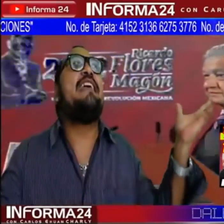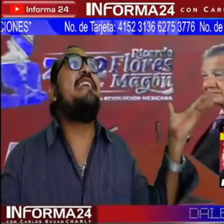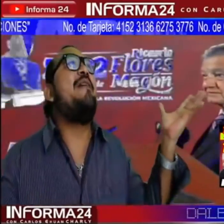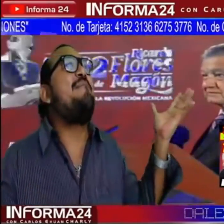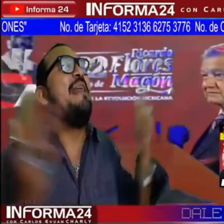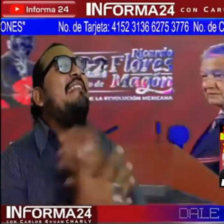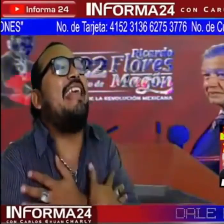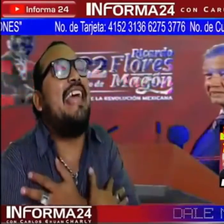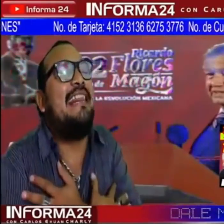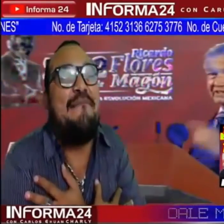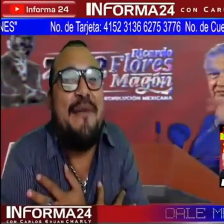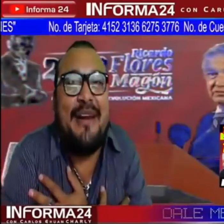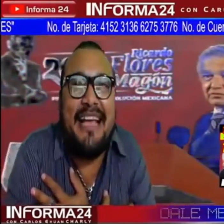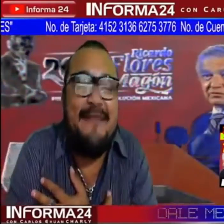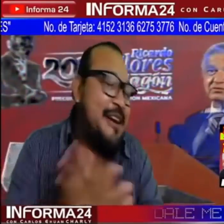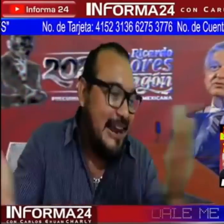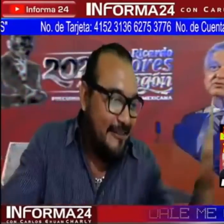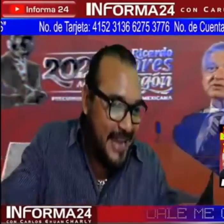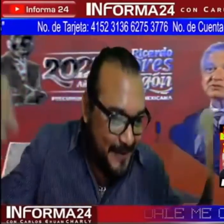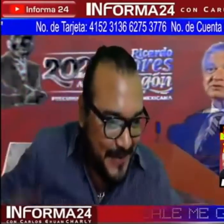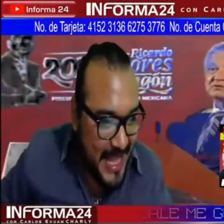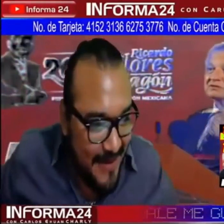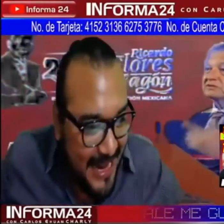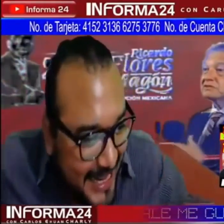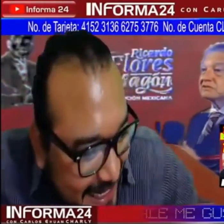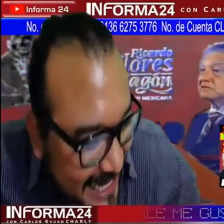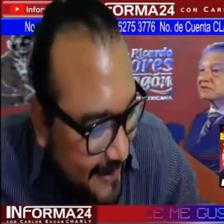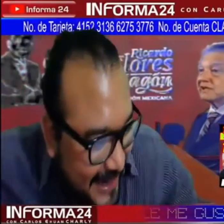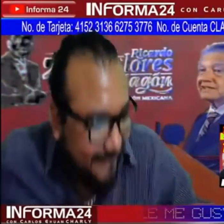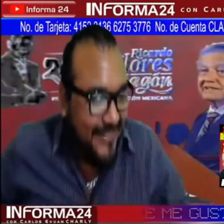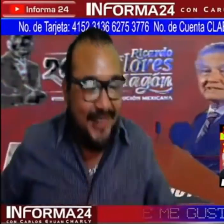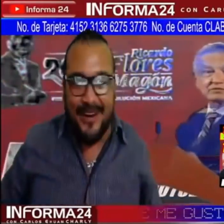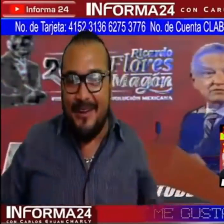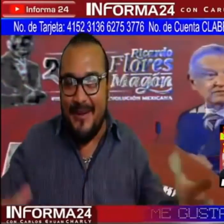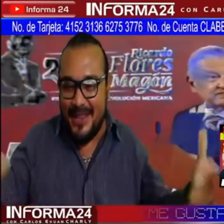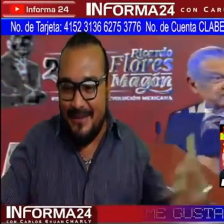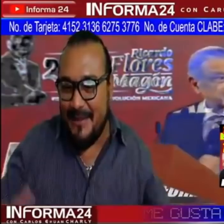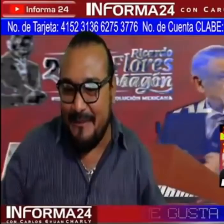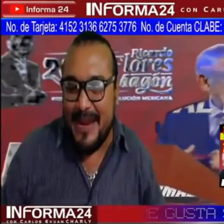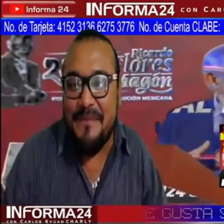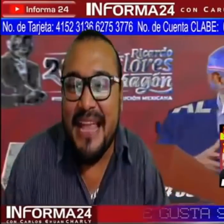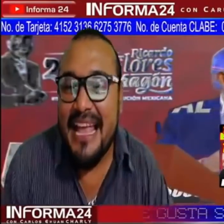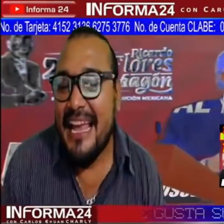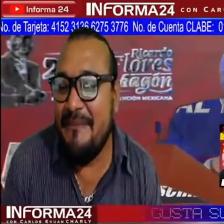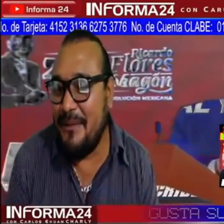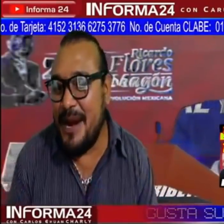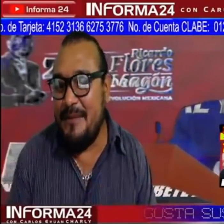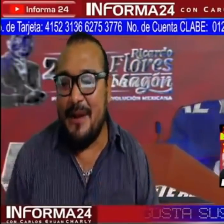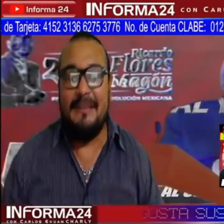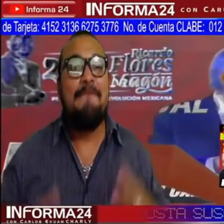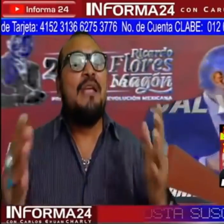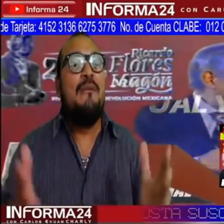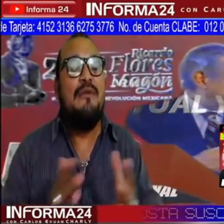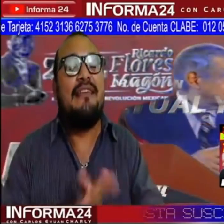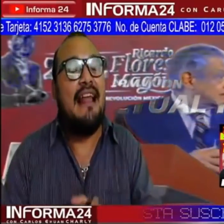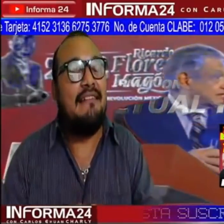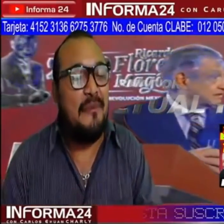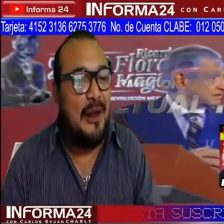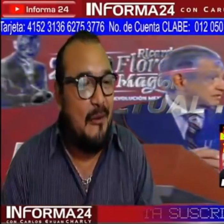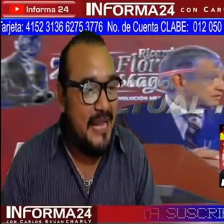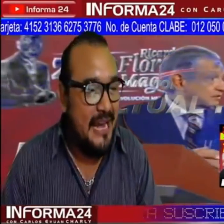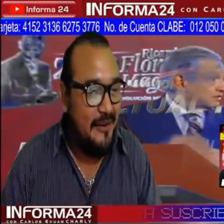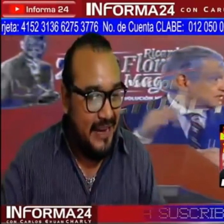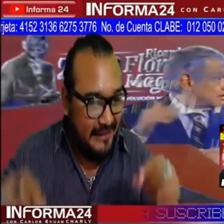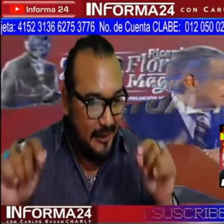señor presidente porque vea lo vieron parajes que el perito enrique debe también papel y pues bueno amigos muchas